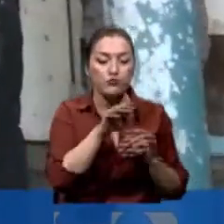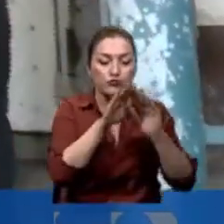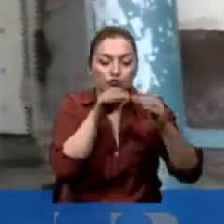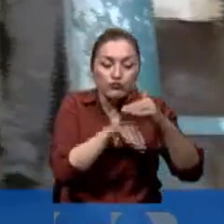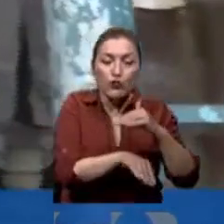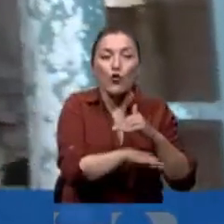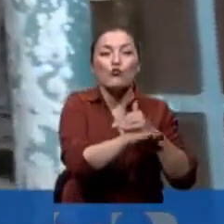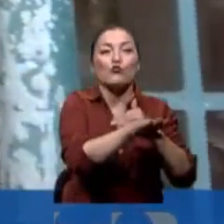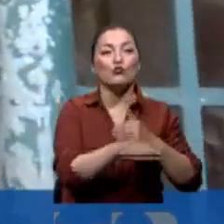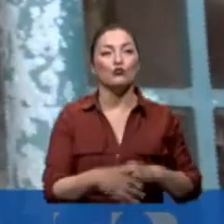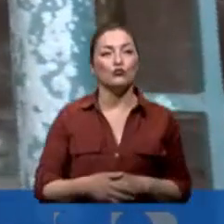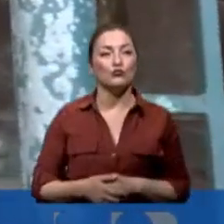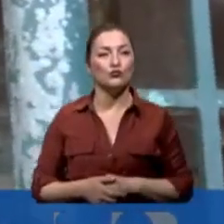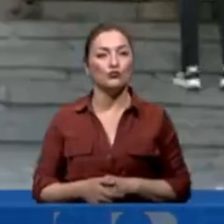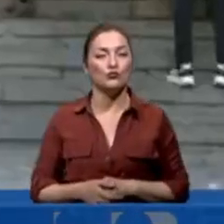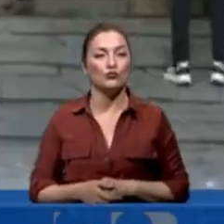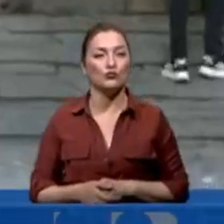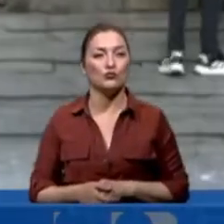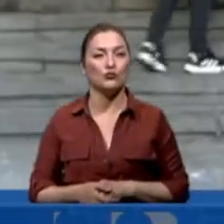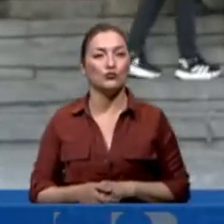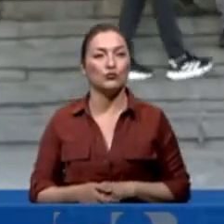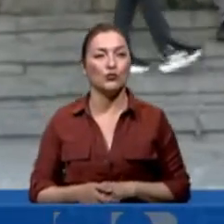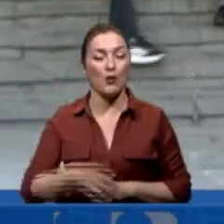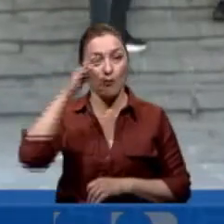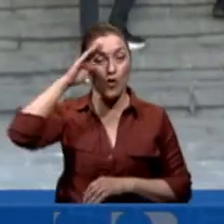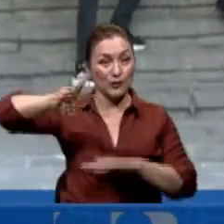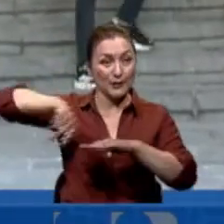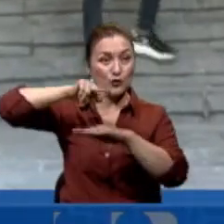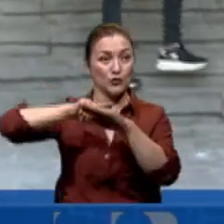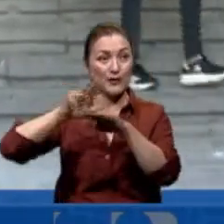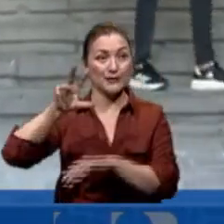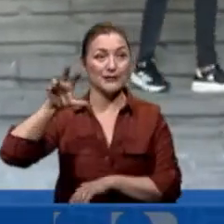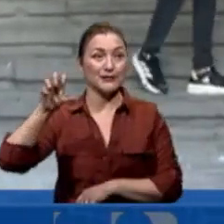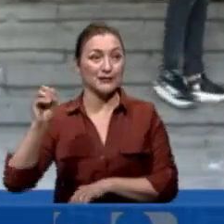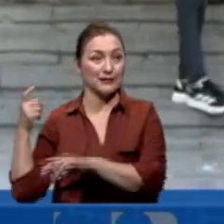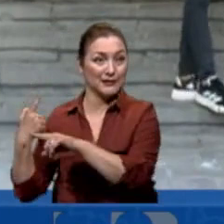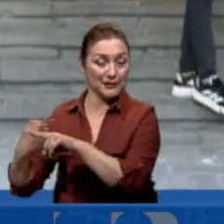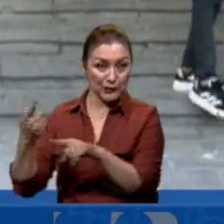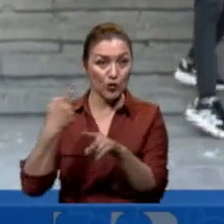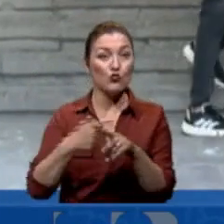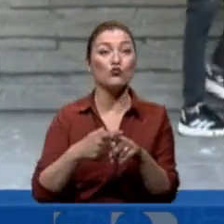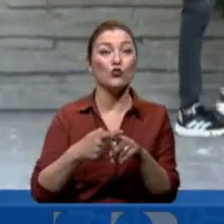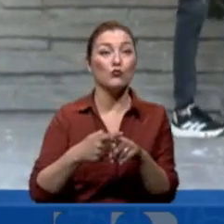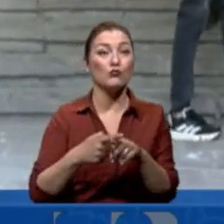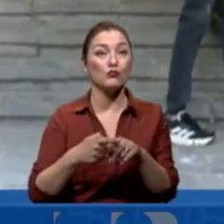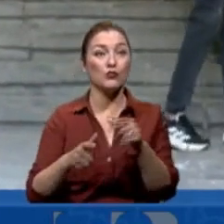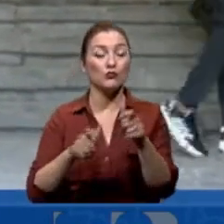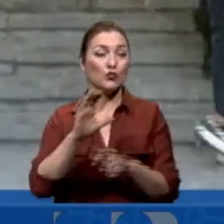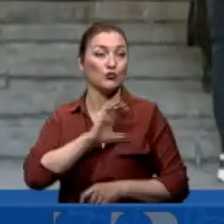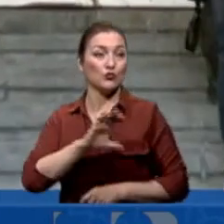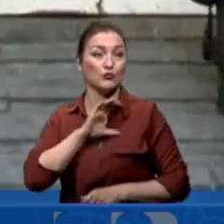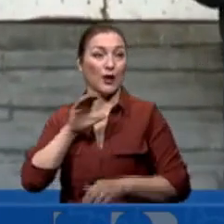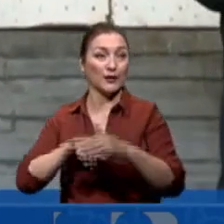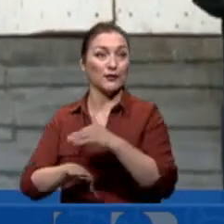la parte interna al menos 30 uniformados de la Policía Nacional y varios agentes de municipales están